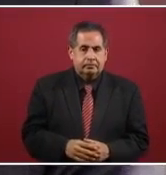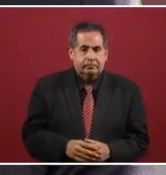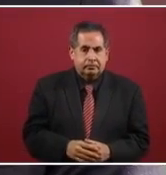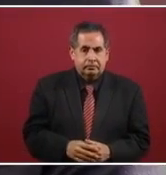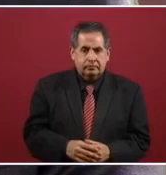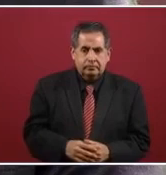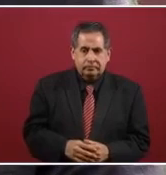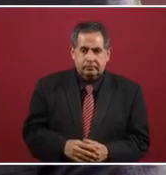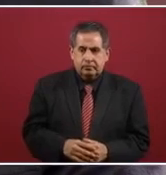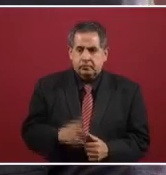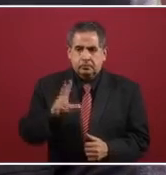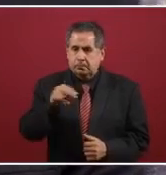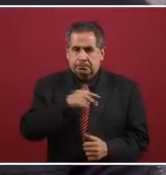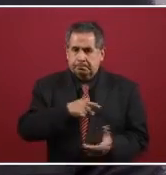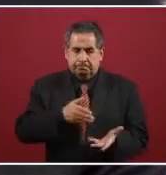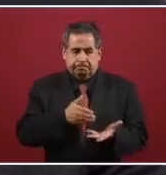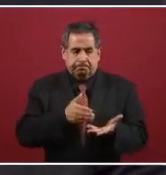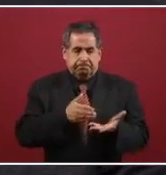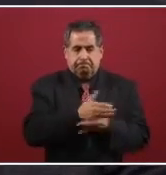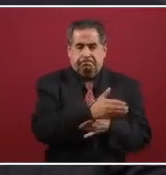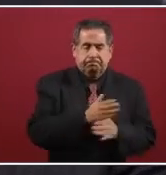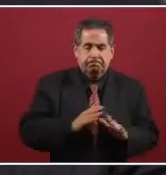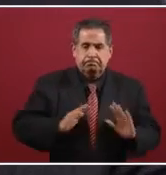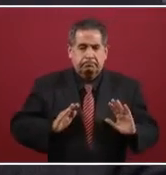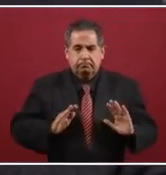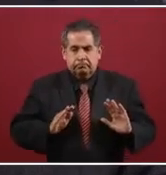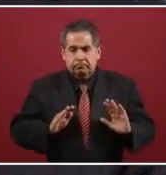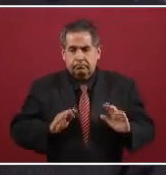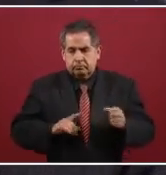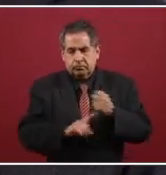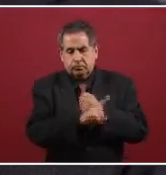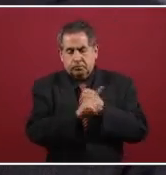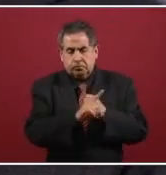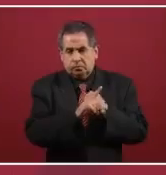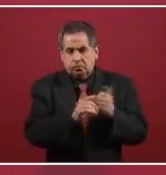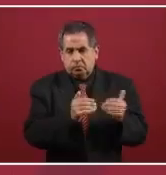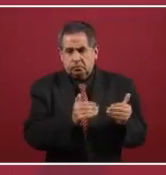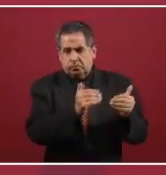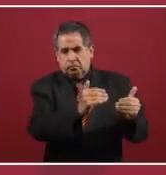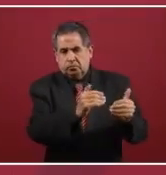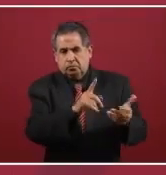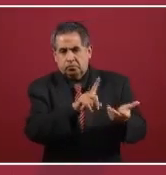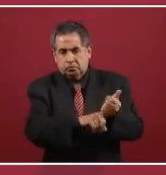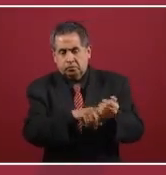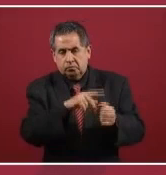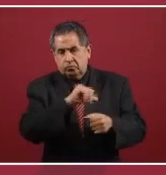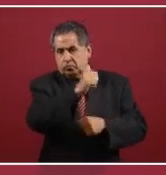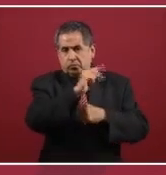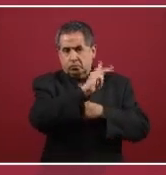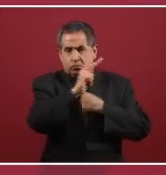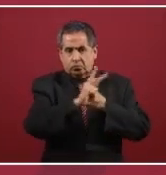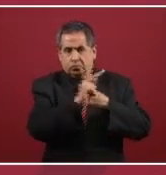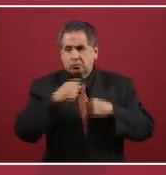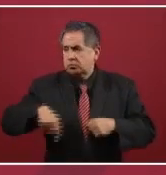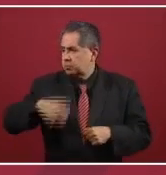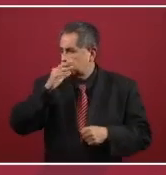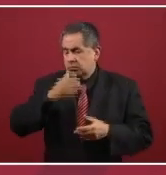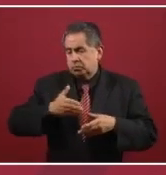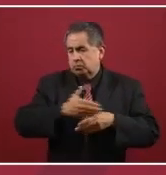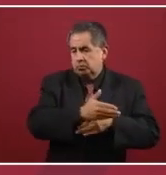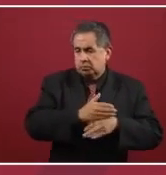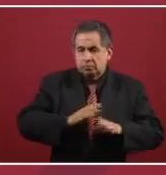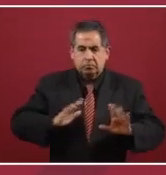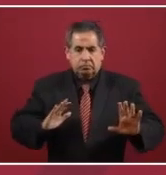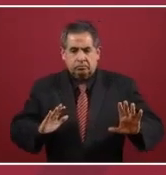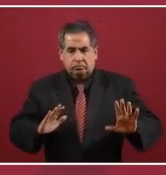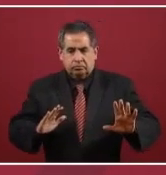No meternos en los problemas internos de otros países.